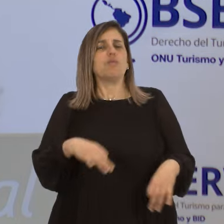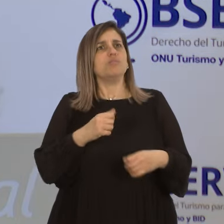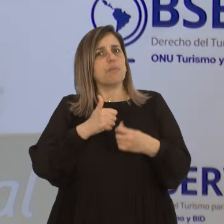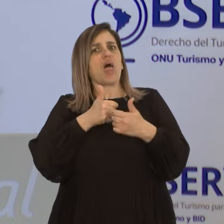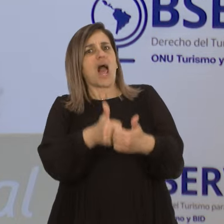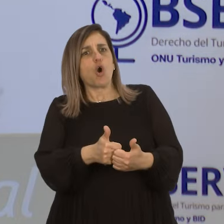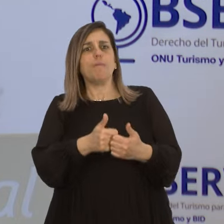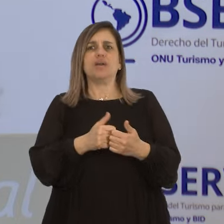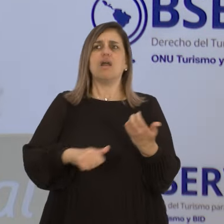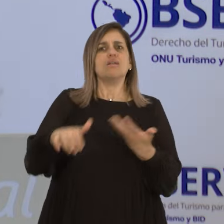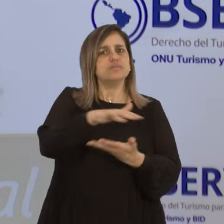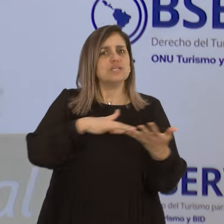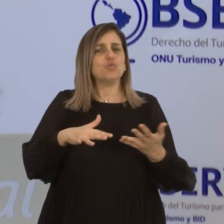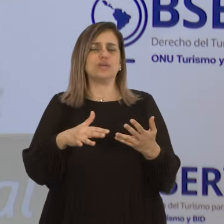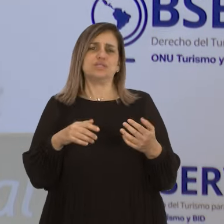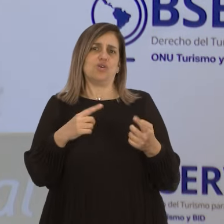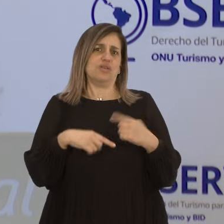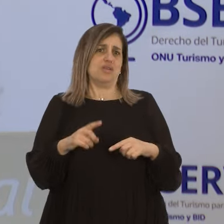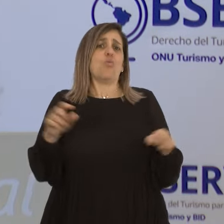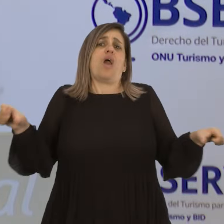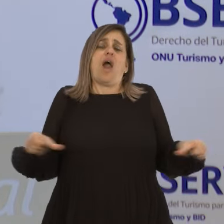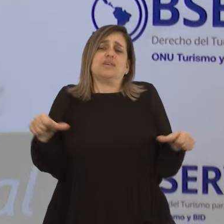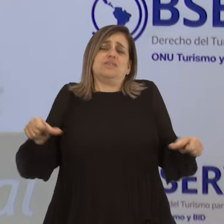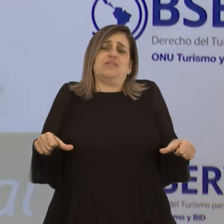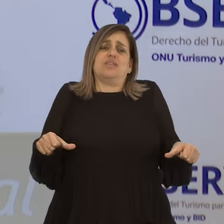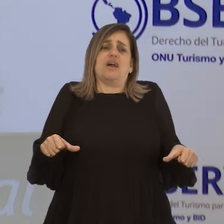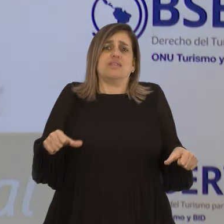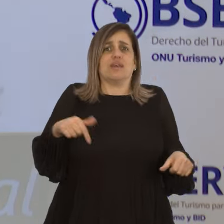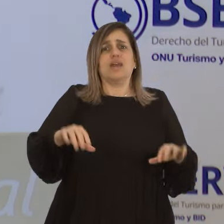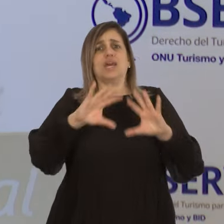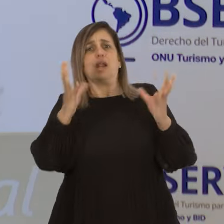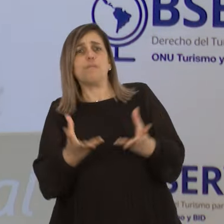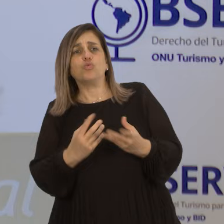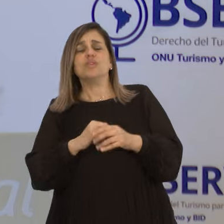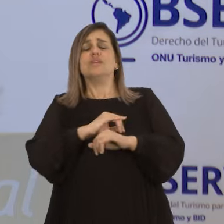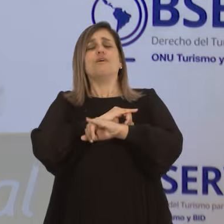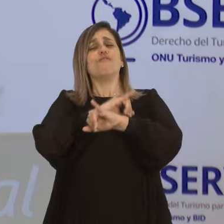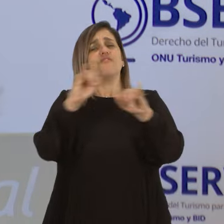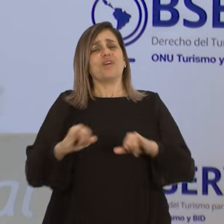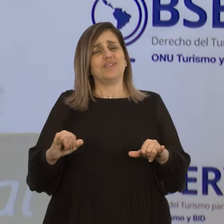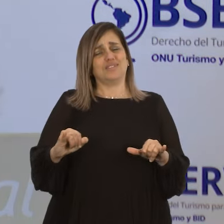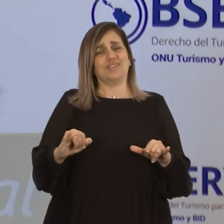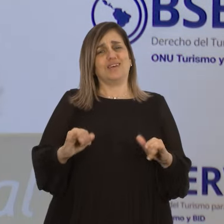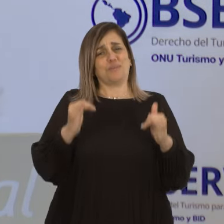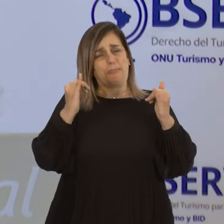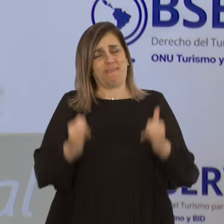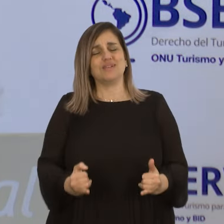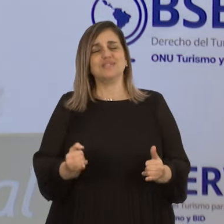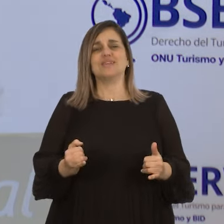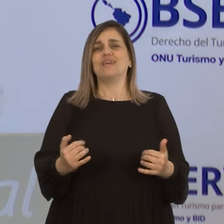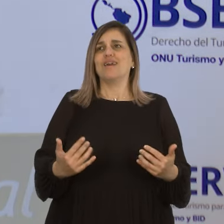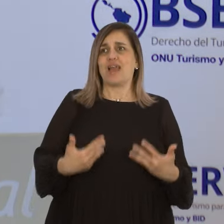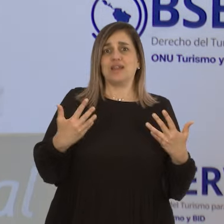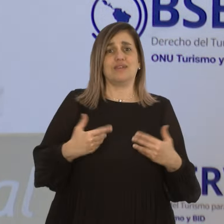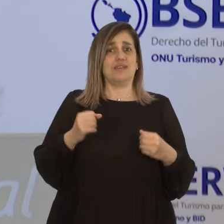estoy seguro que vamos a poder acompasar los tiempos de una actividad que tiene como pocas en el mundo la felicidad y la alegría.